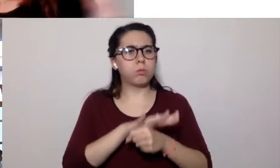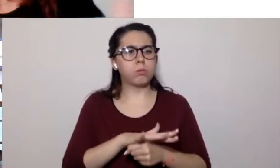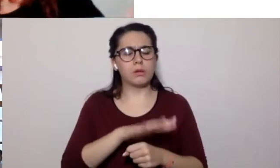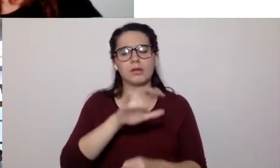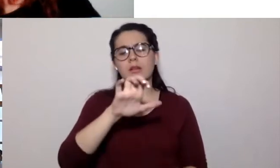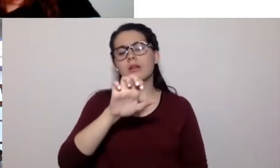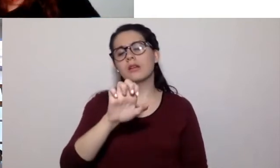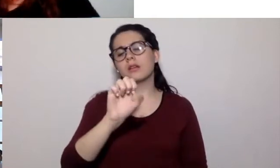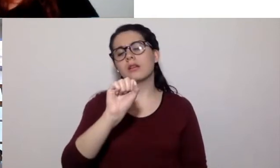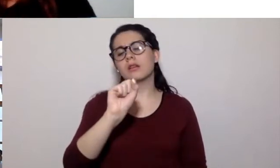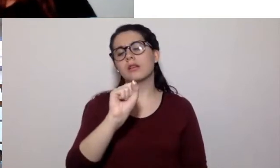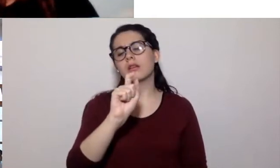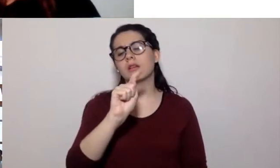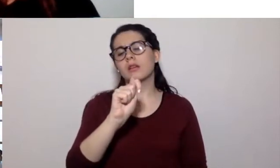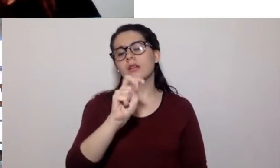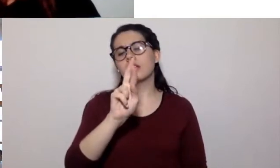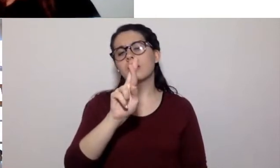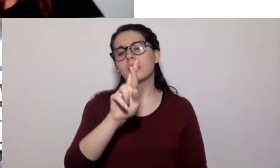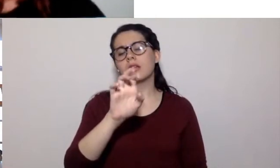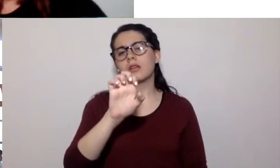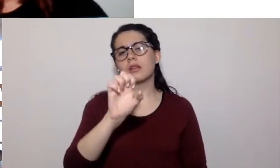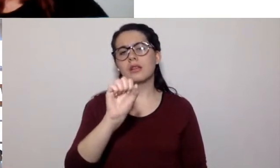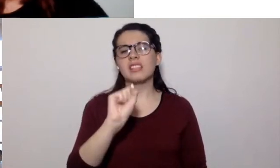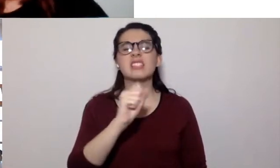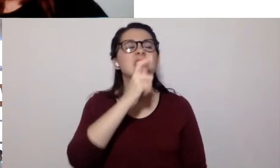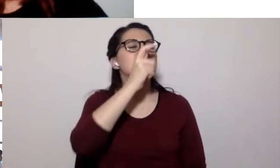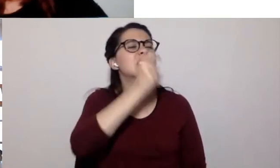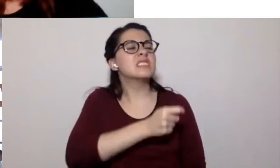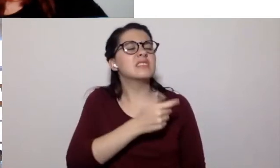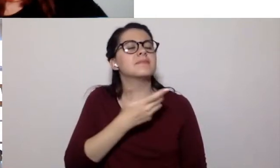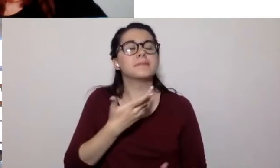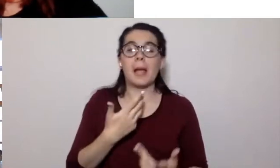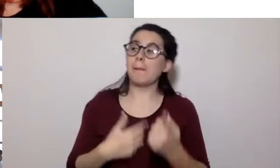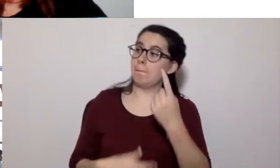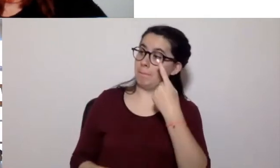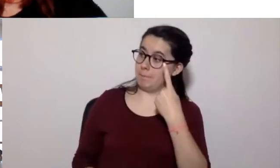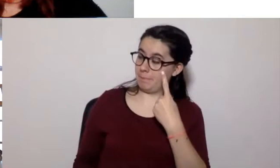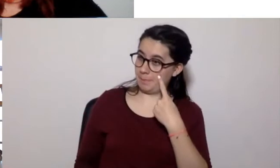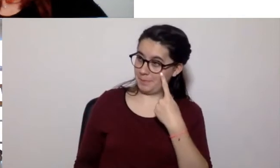lo escuchamos, pero... Sí. Fíjate que